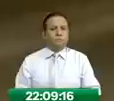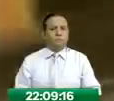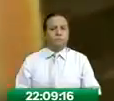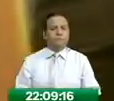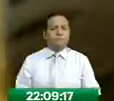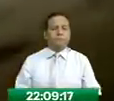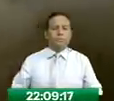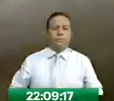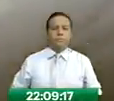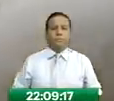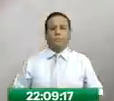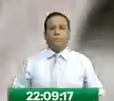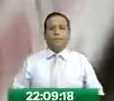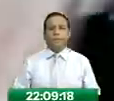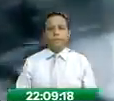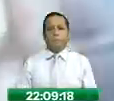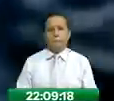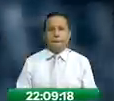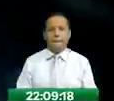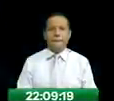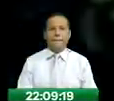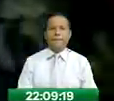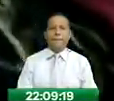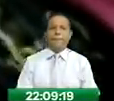informó Carlos Julio Gurumendi.